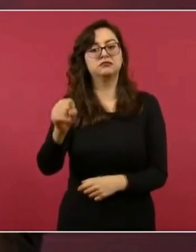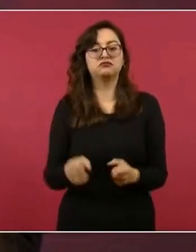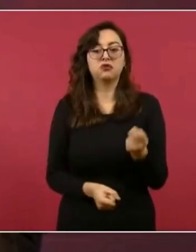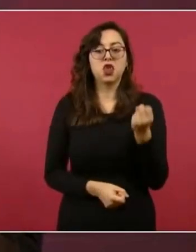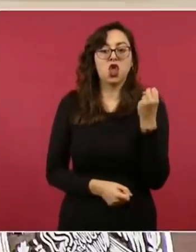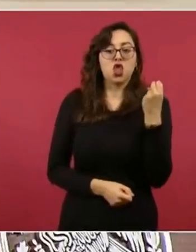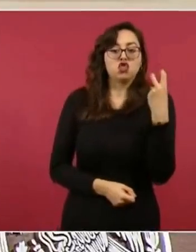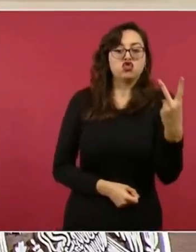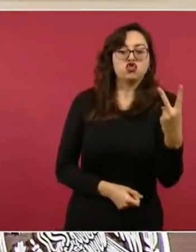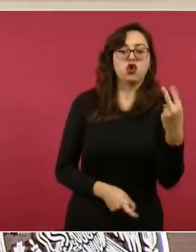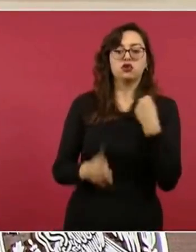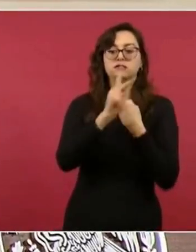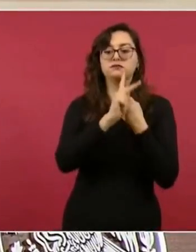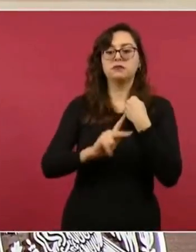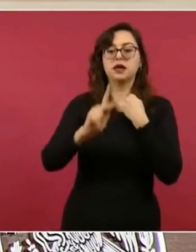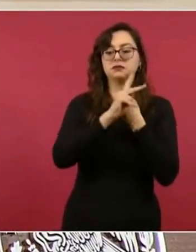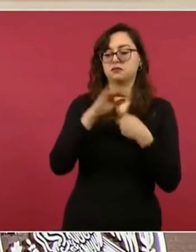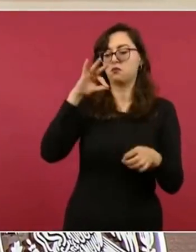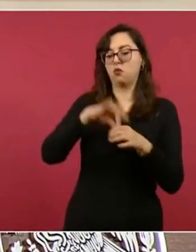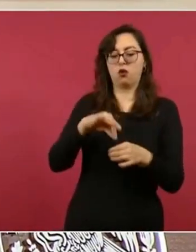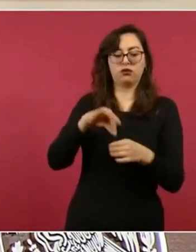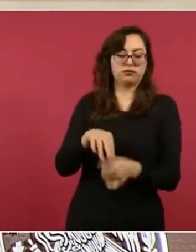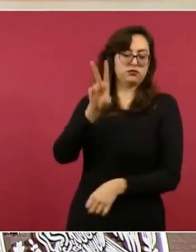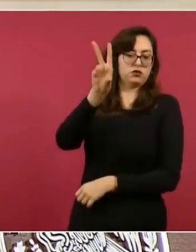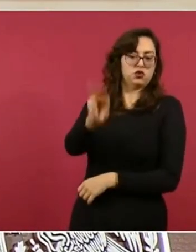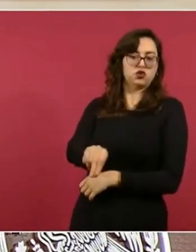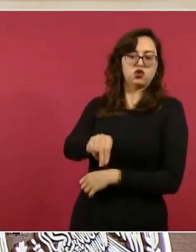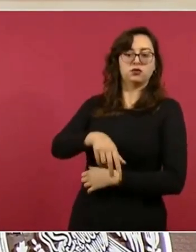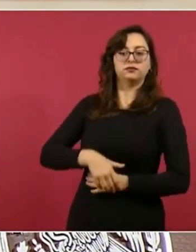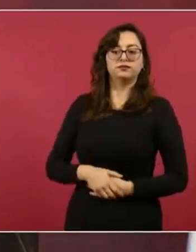cerca de 200 países.